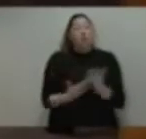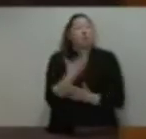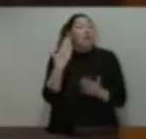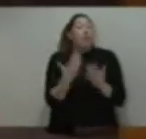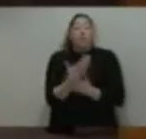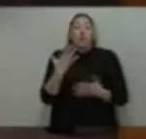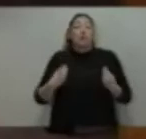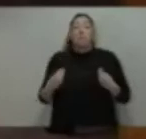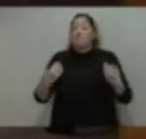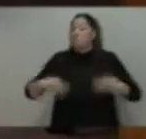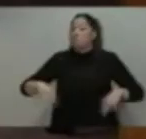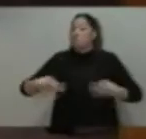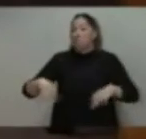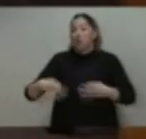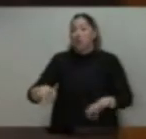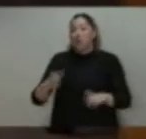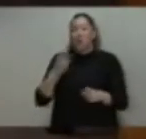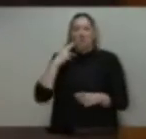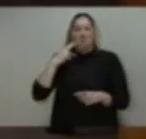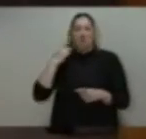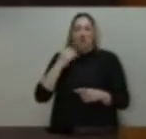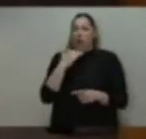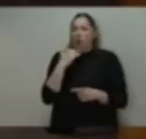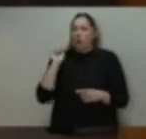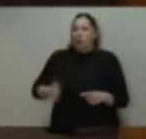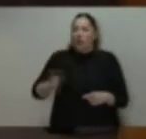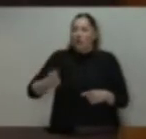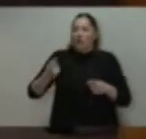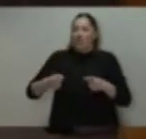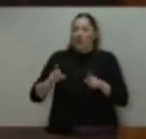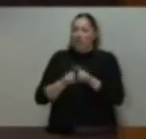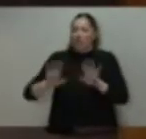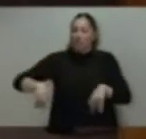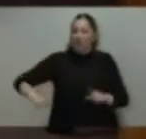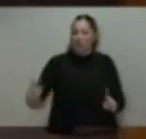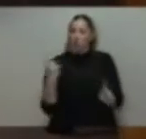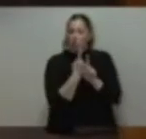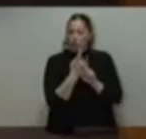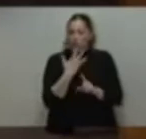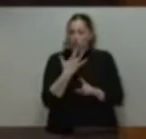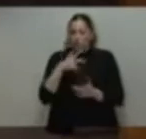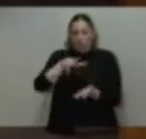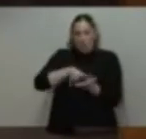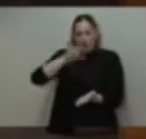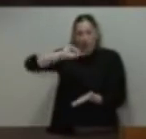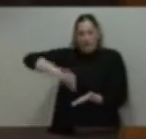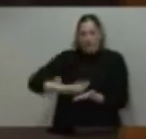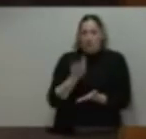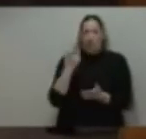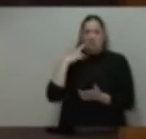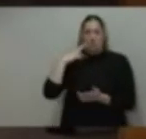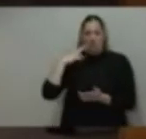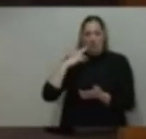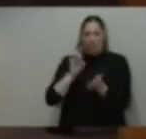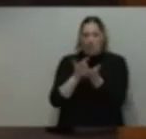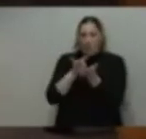que cualquier gesto cotidiano se vuelva en su contra. Gente que cuando firma una hipoteca está con miedo a que lo desahucien. O quien firma un plazo fijo